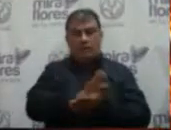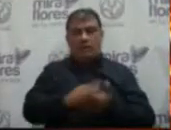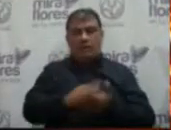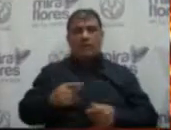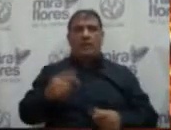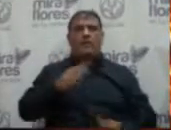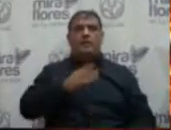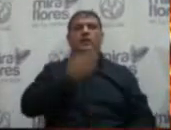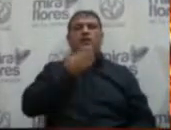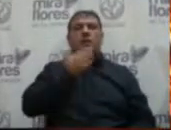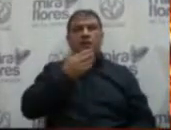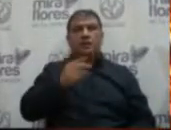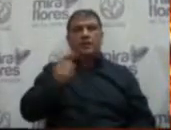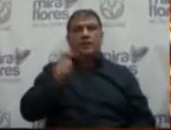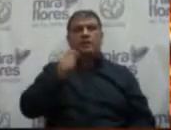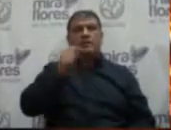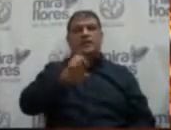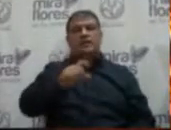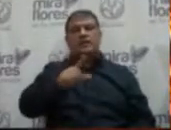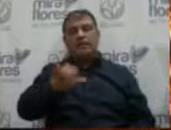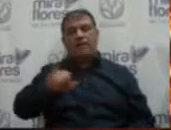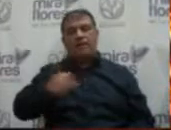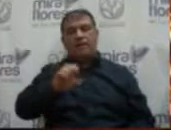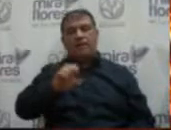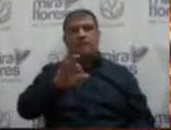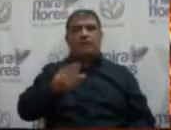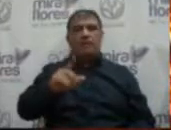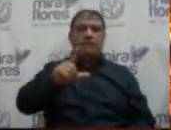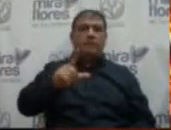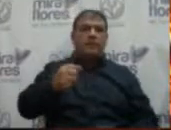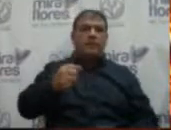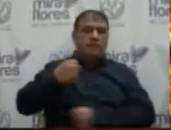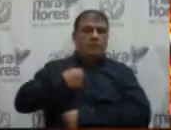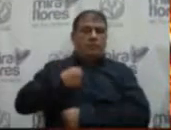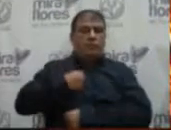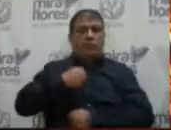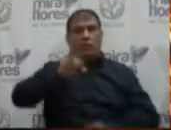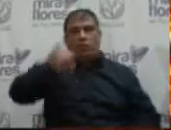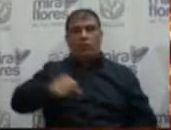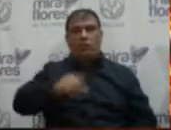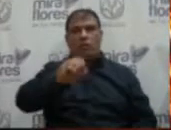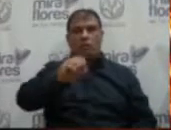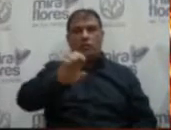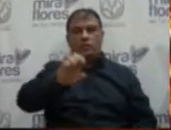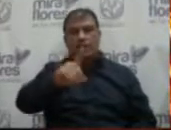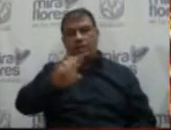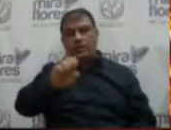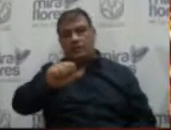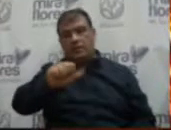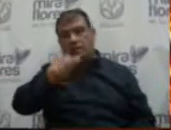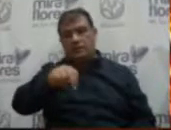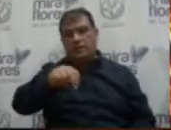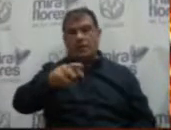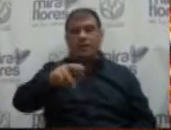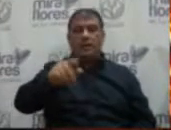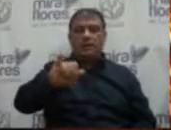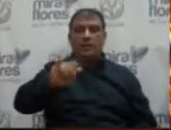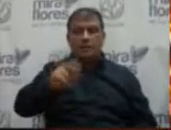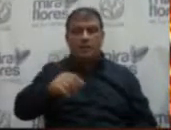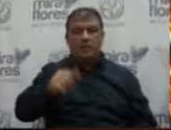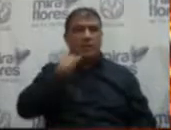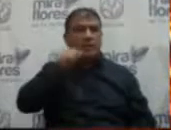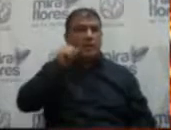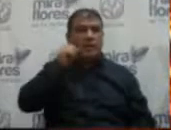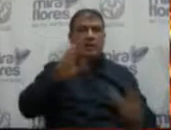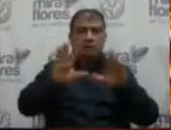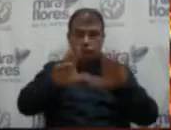señor general en jefe del ejército Libertador don José de San Martín, el día de ayer, cuyo tenor se